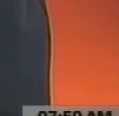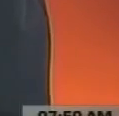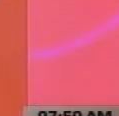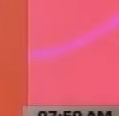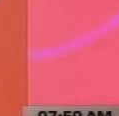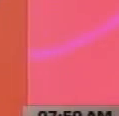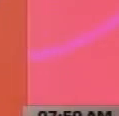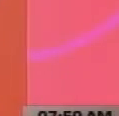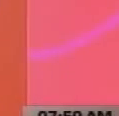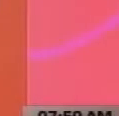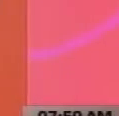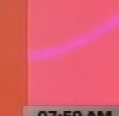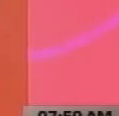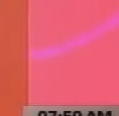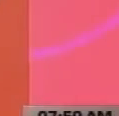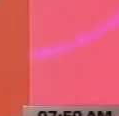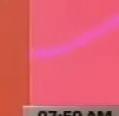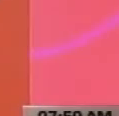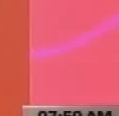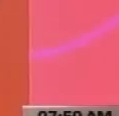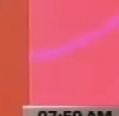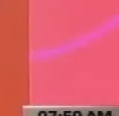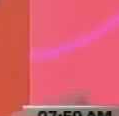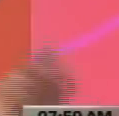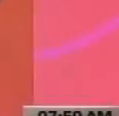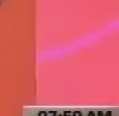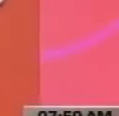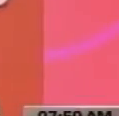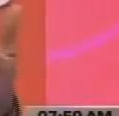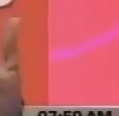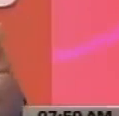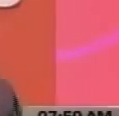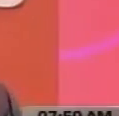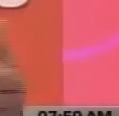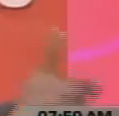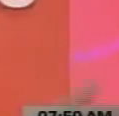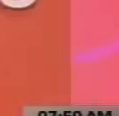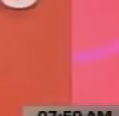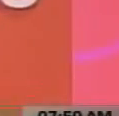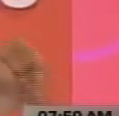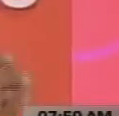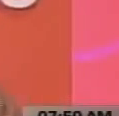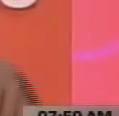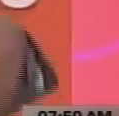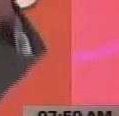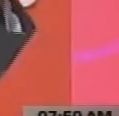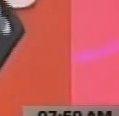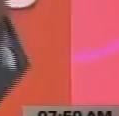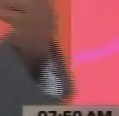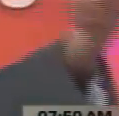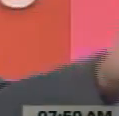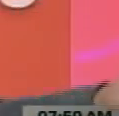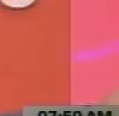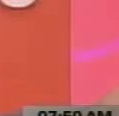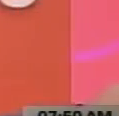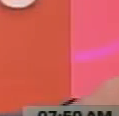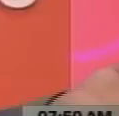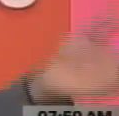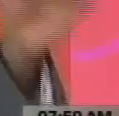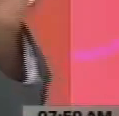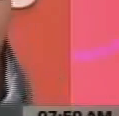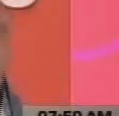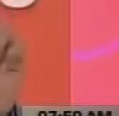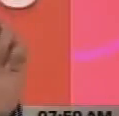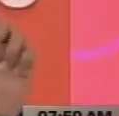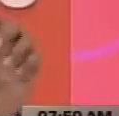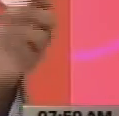porque obviamente la gran mayoría de los venezolanos, como pasa con el petróleo, y Chávez lo decía en infinidad de oportunidades, que hemos vivido más de 200 años del petróleo,